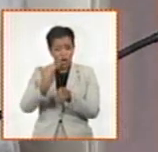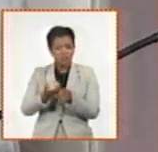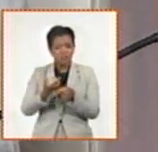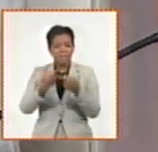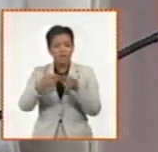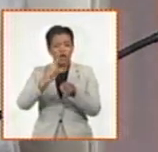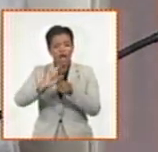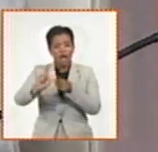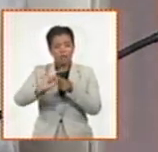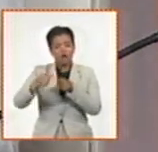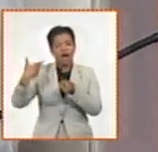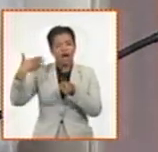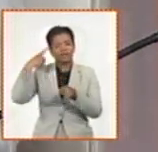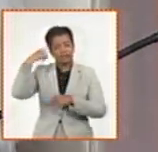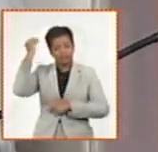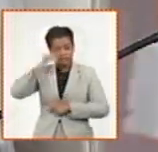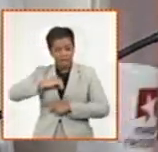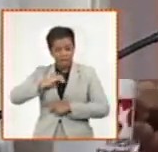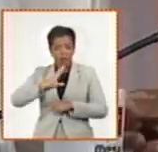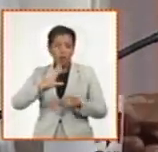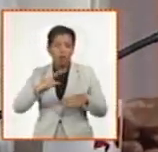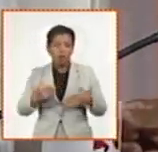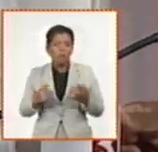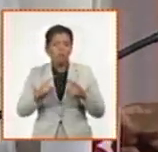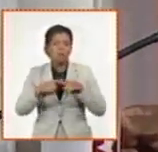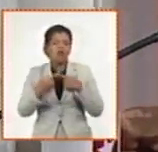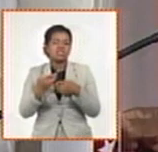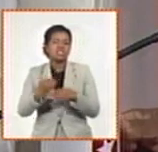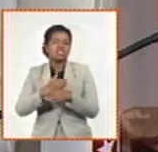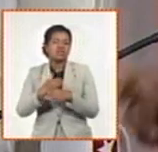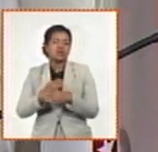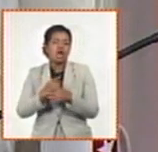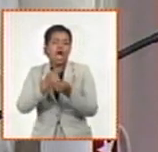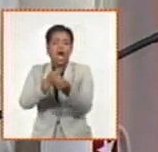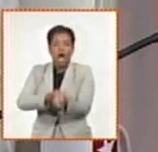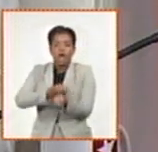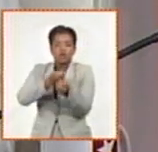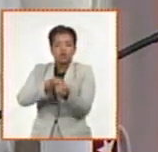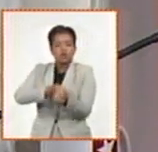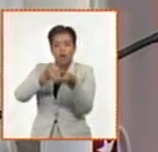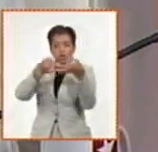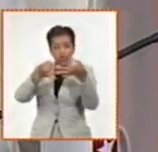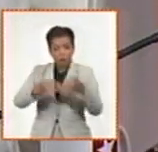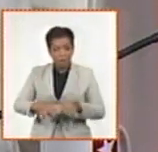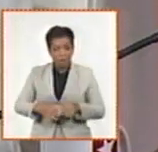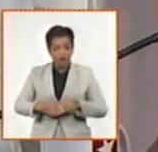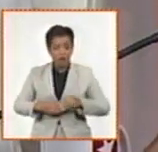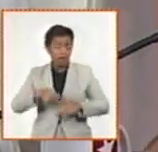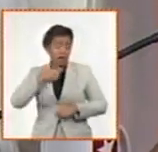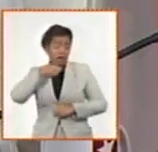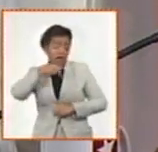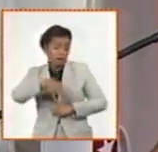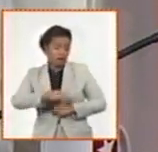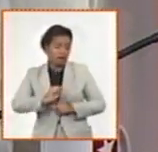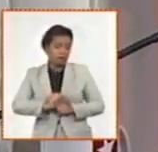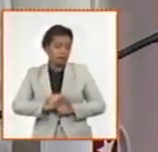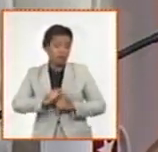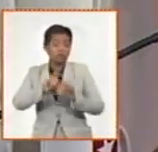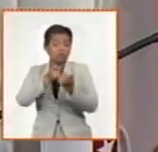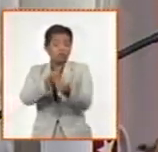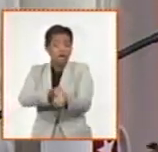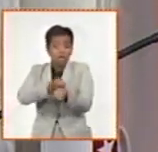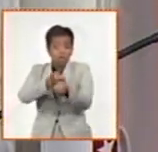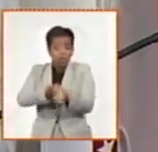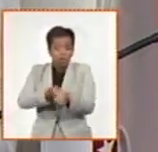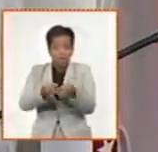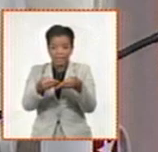hacían agroecología, porque la agroecología se fundamenta en la agricultura tradicional. Y cuando hablamos del uso de